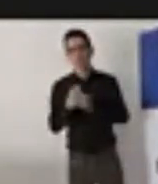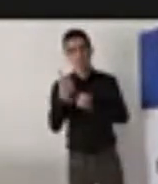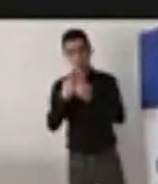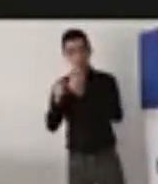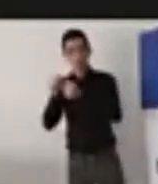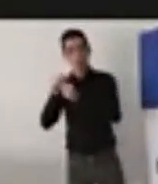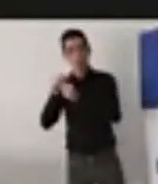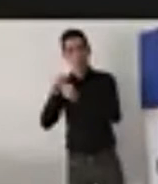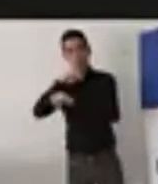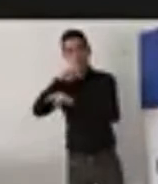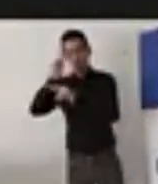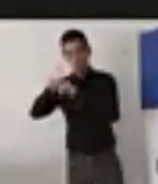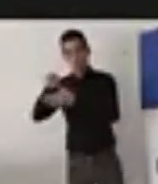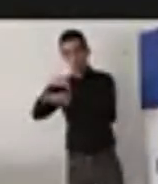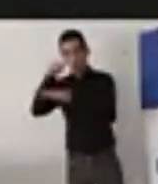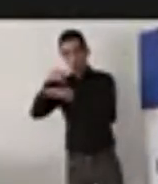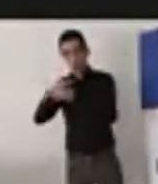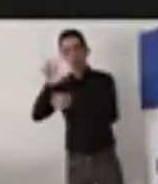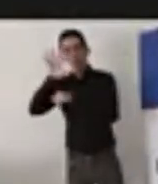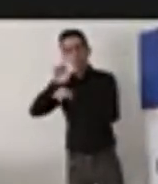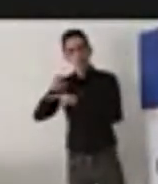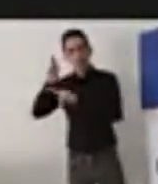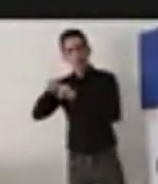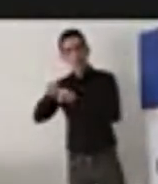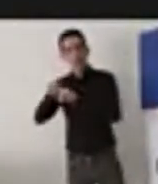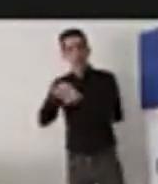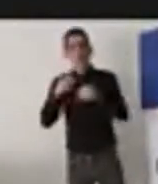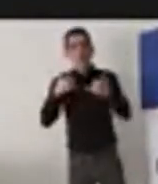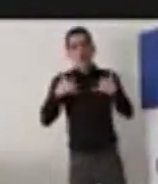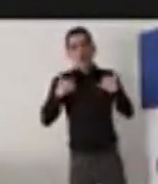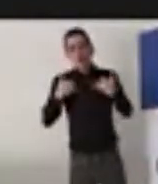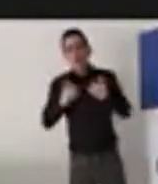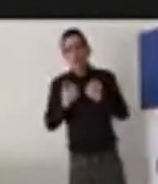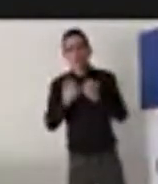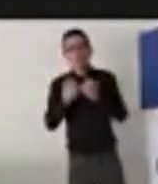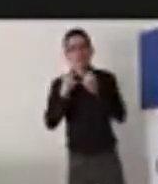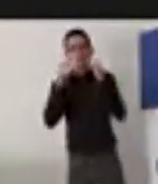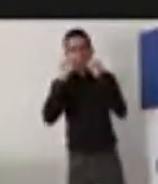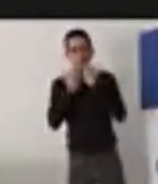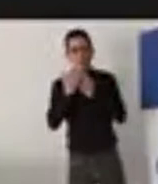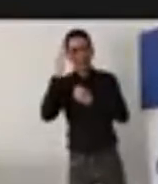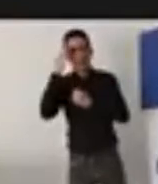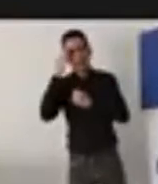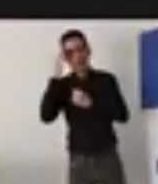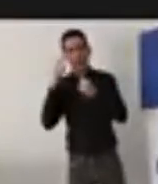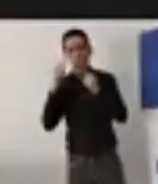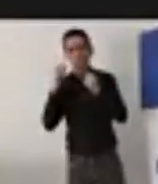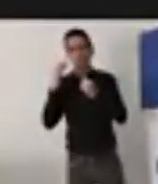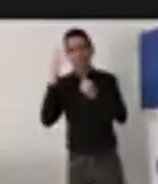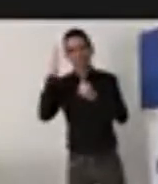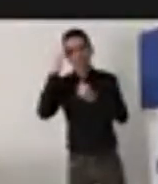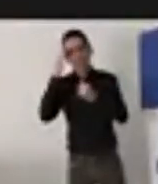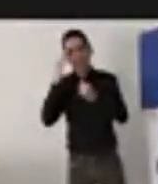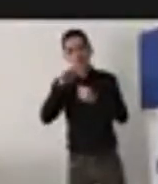líderes independientes, líderes sociales, líderes comunitarios, líderes ambientales, que quieran lanzarse de una manera independiente y recoger firmas para